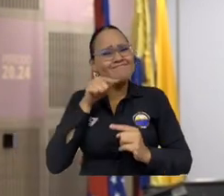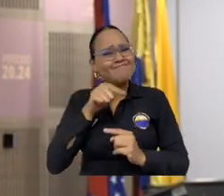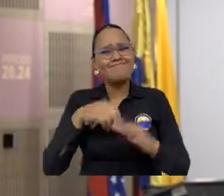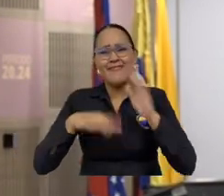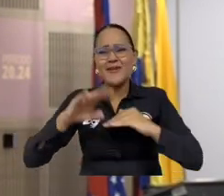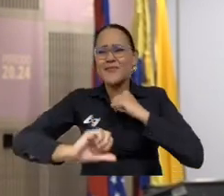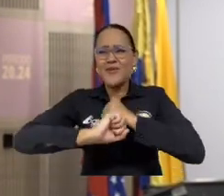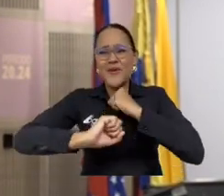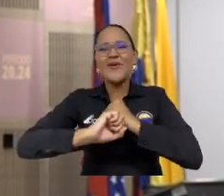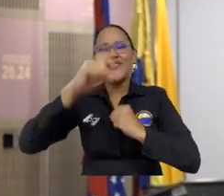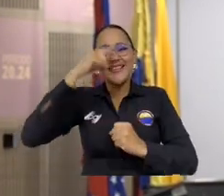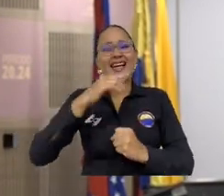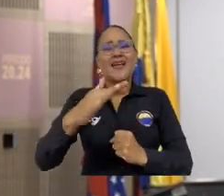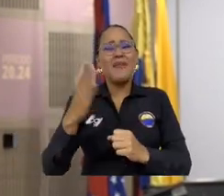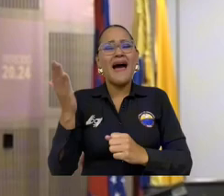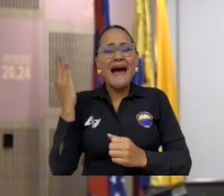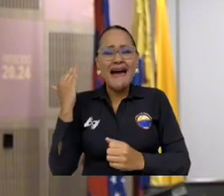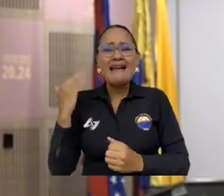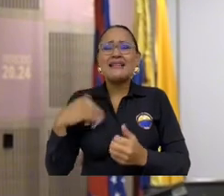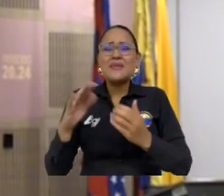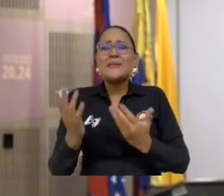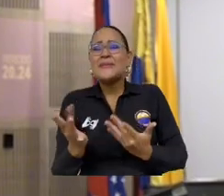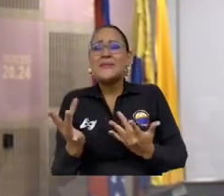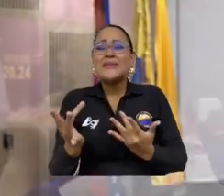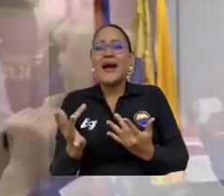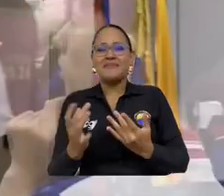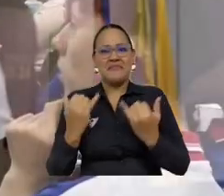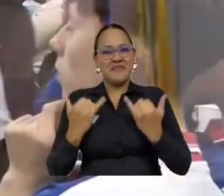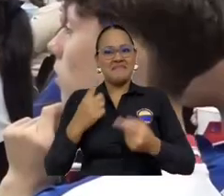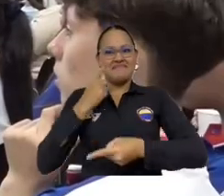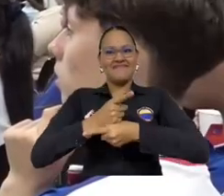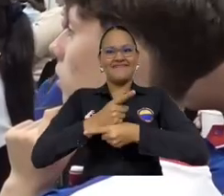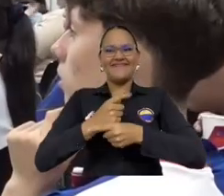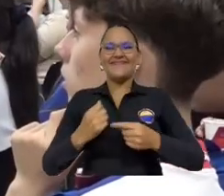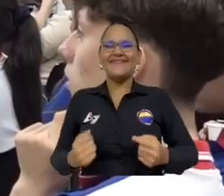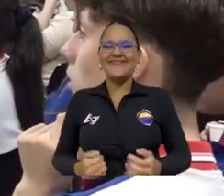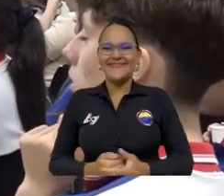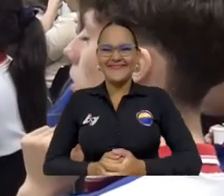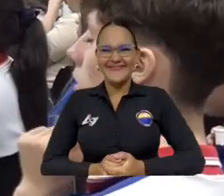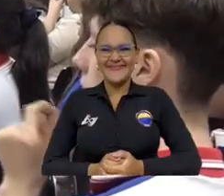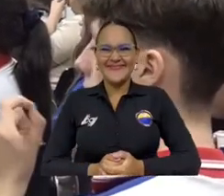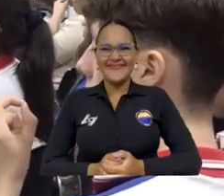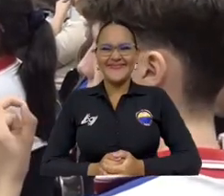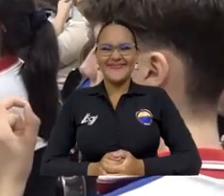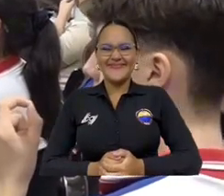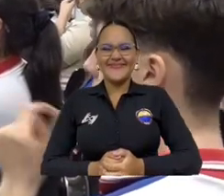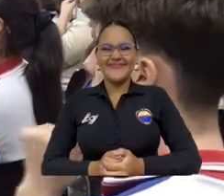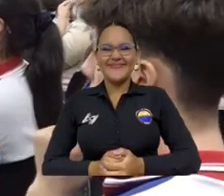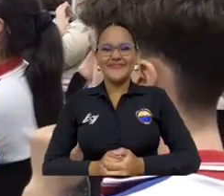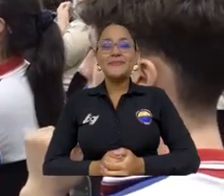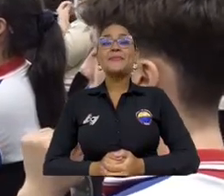Universidad del Magdalena, que de verdad Santa Marta estaba a la espera de esto.